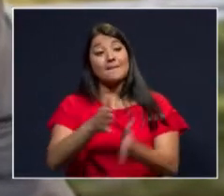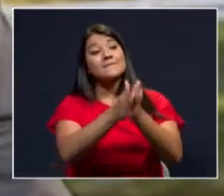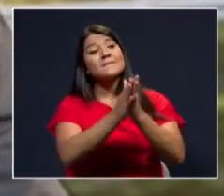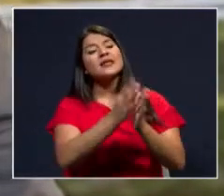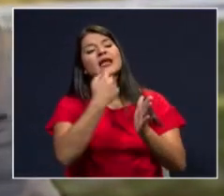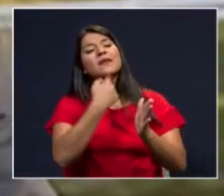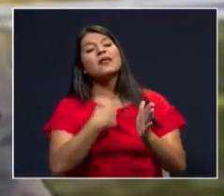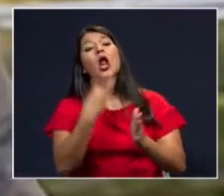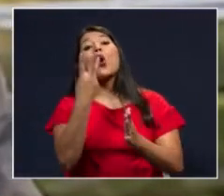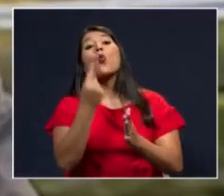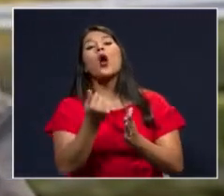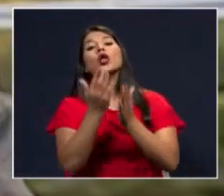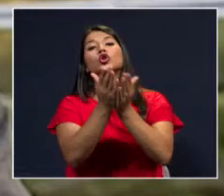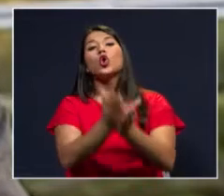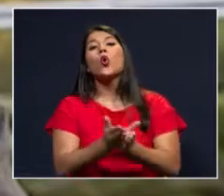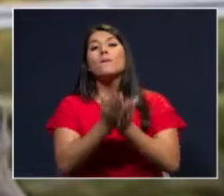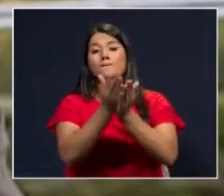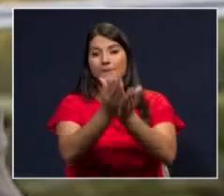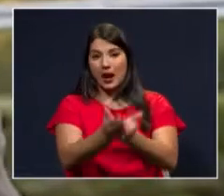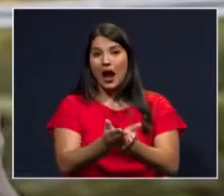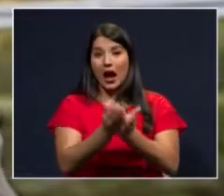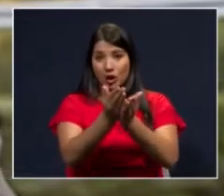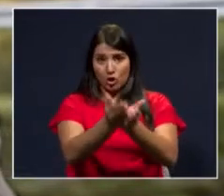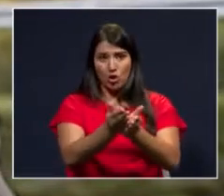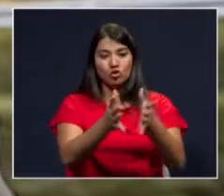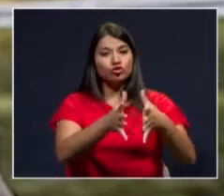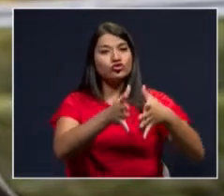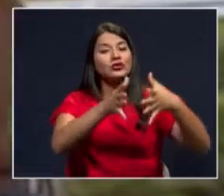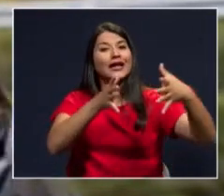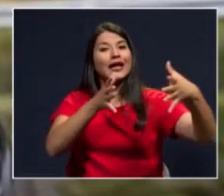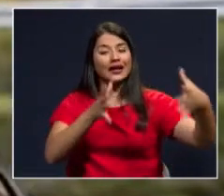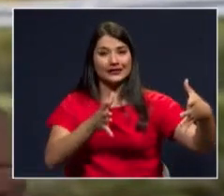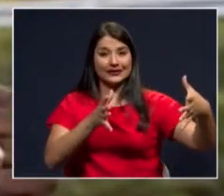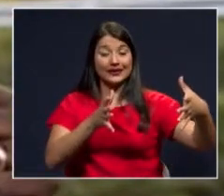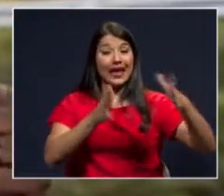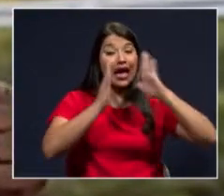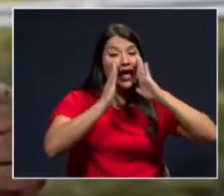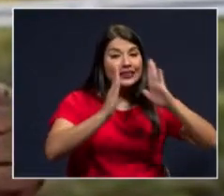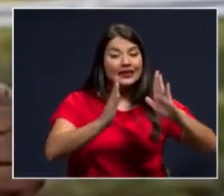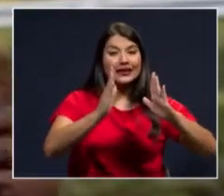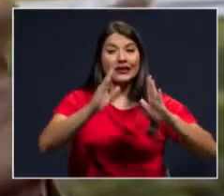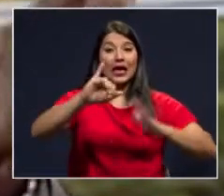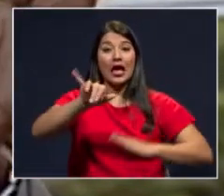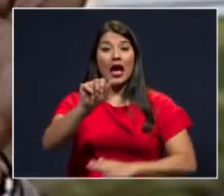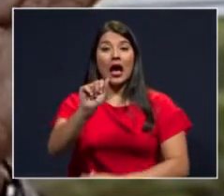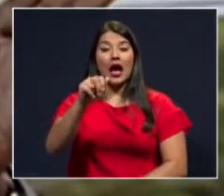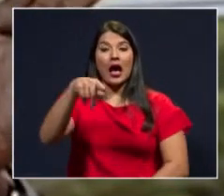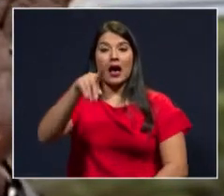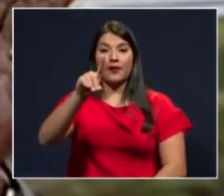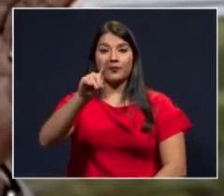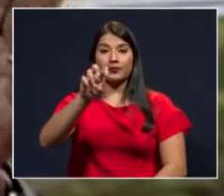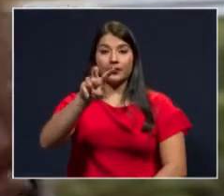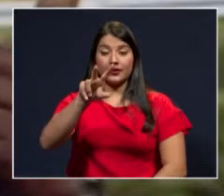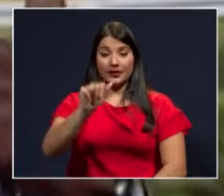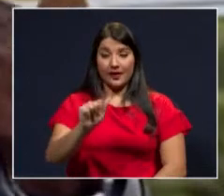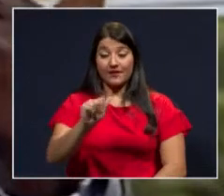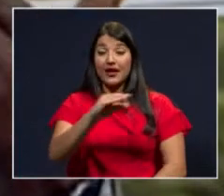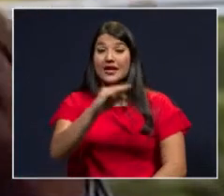barcos full cellular container ship atiende Habdeba y que tendrían que